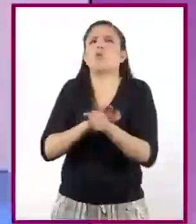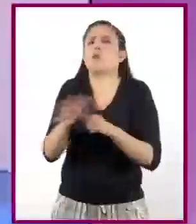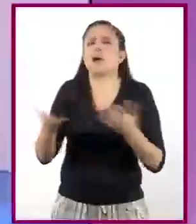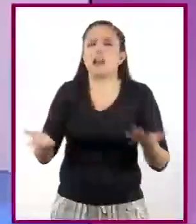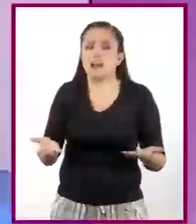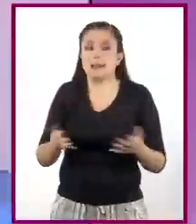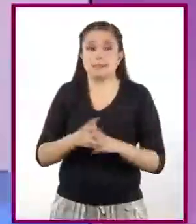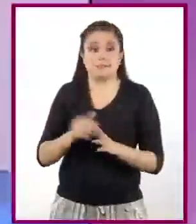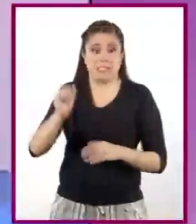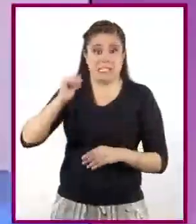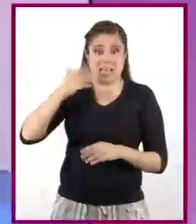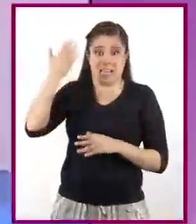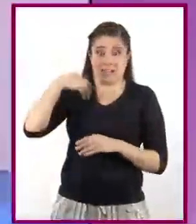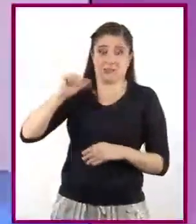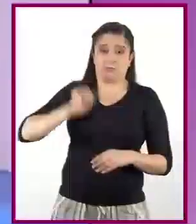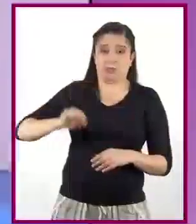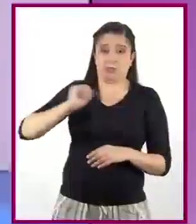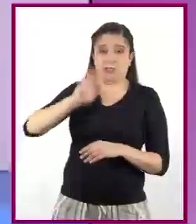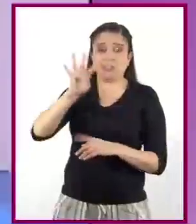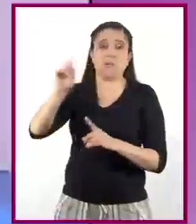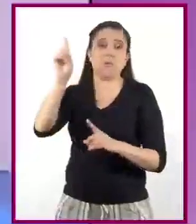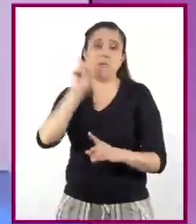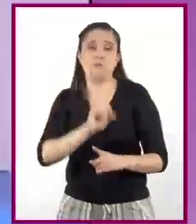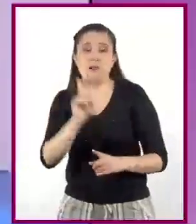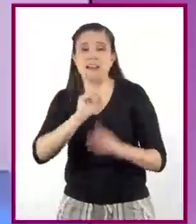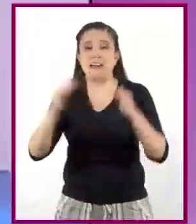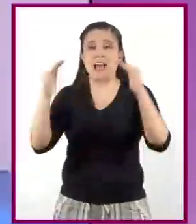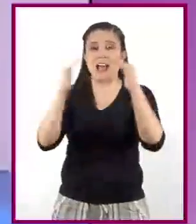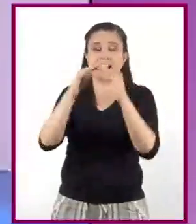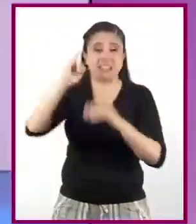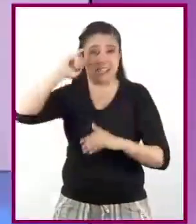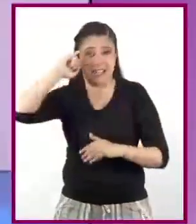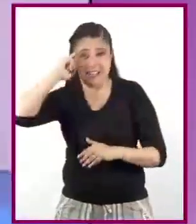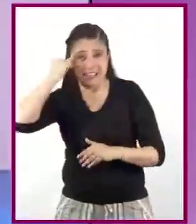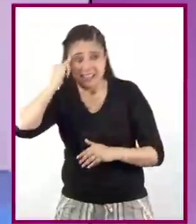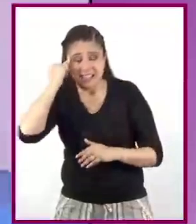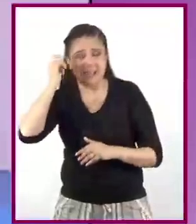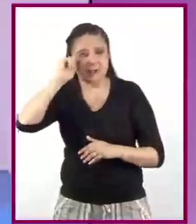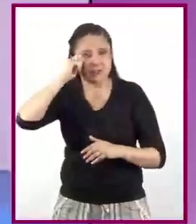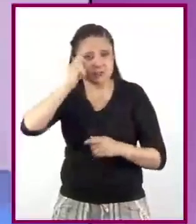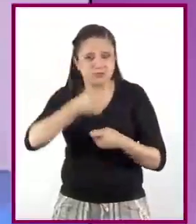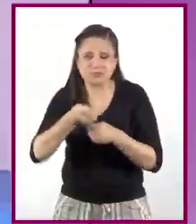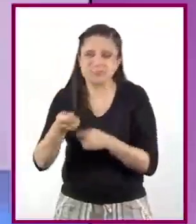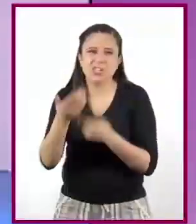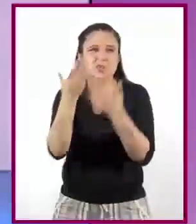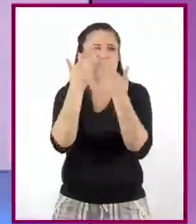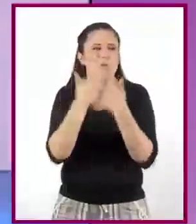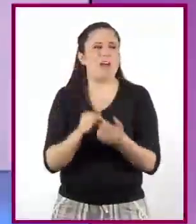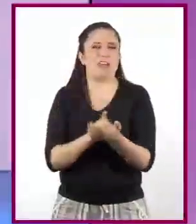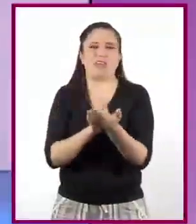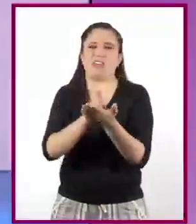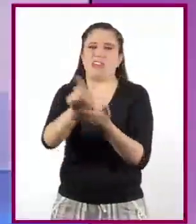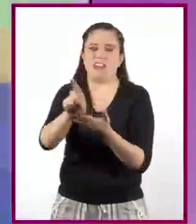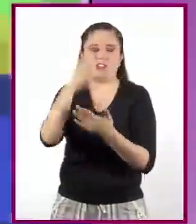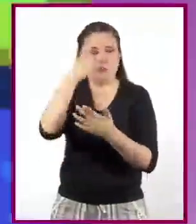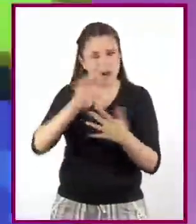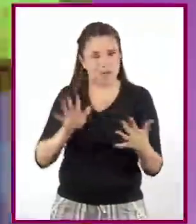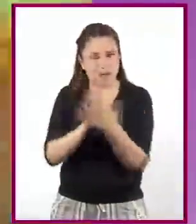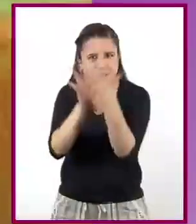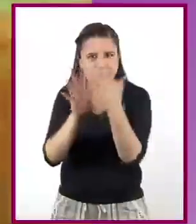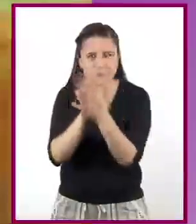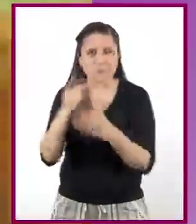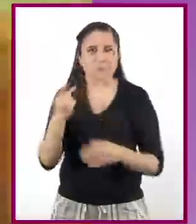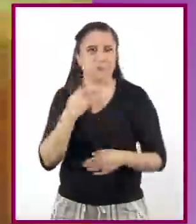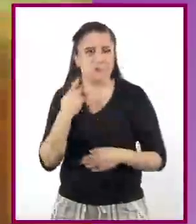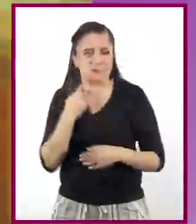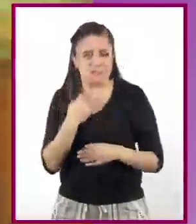sabemos, en el siglo XIX las mujeres, las castas, los indígenas, pues normalmente no tenían derecho a participar políticamente, pero esto